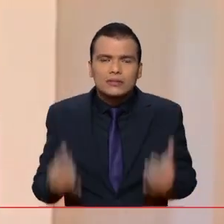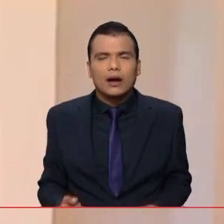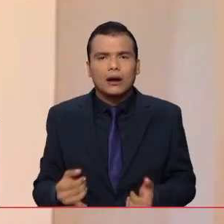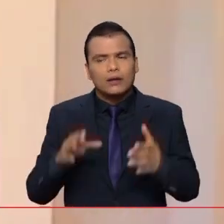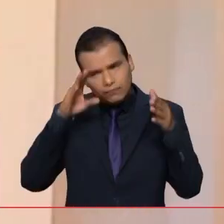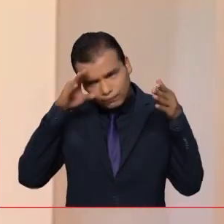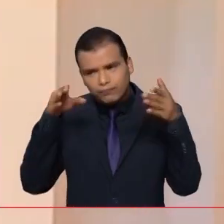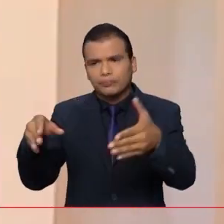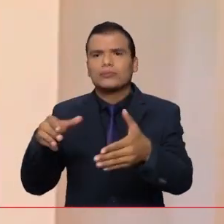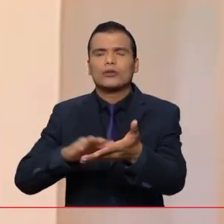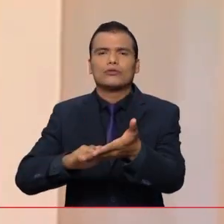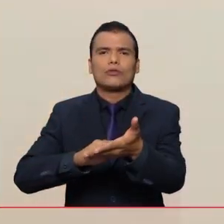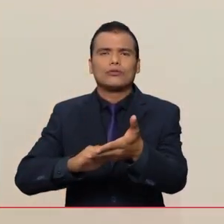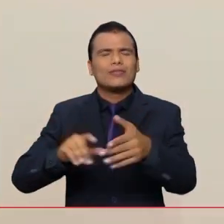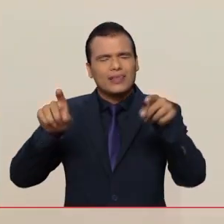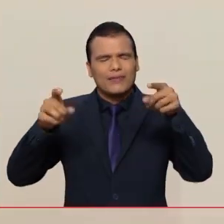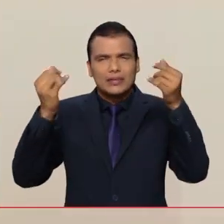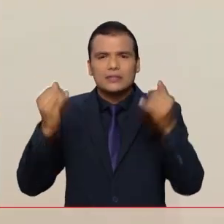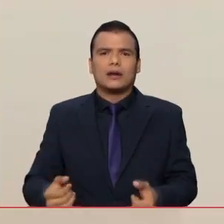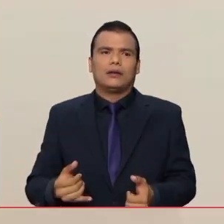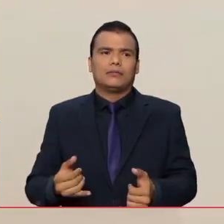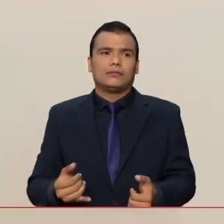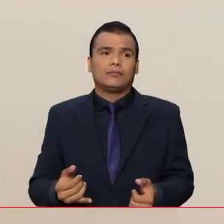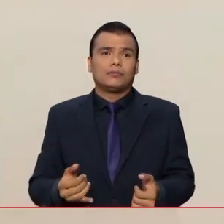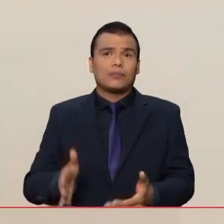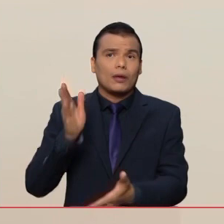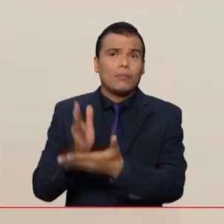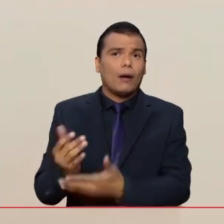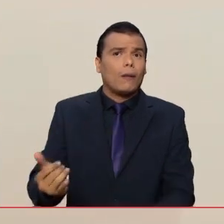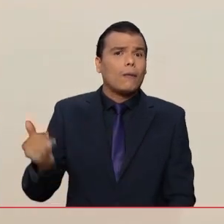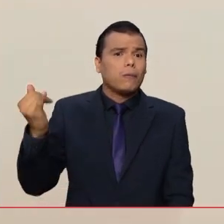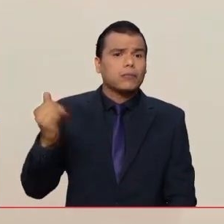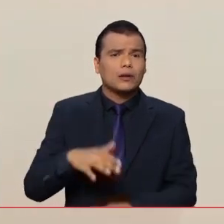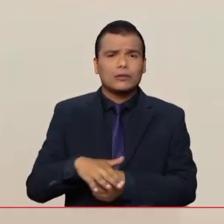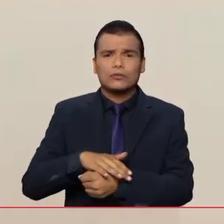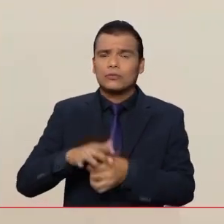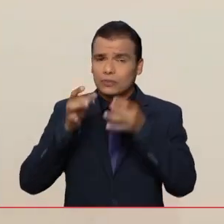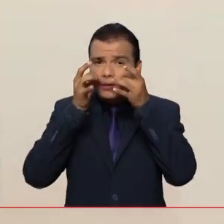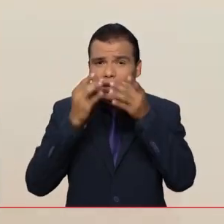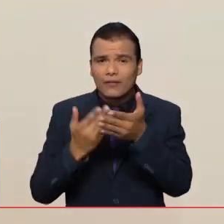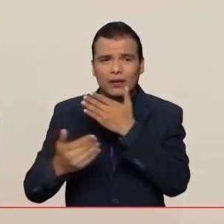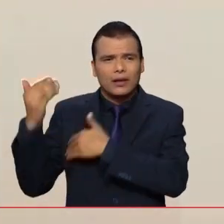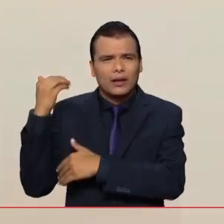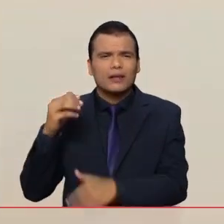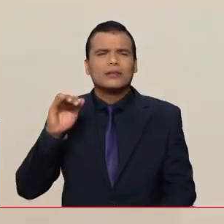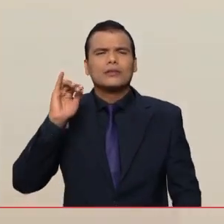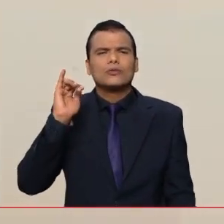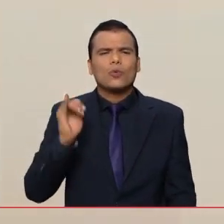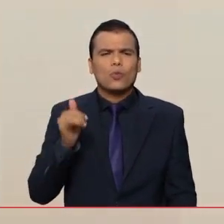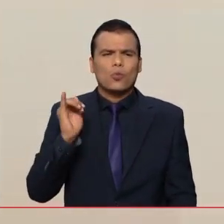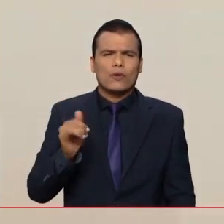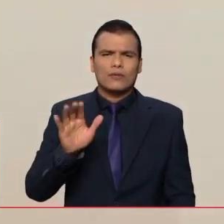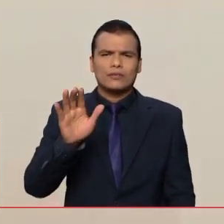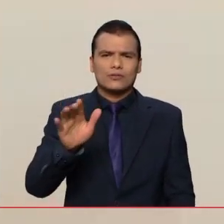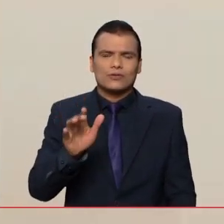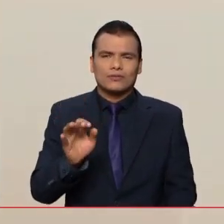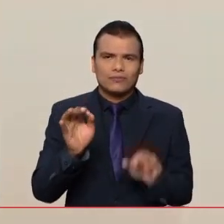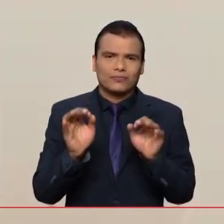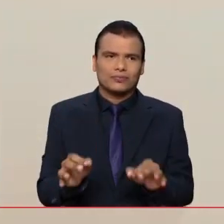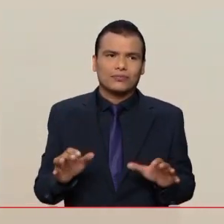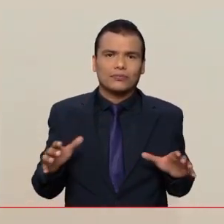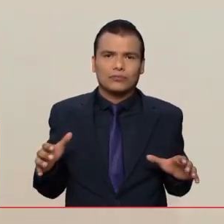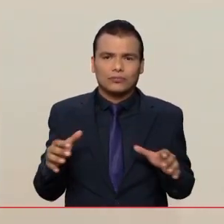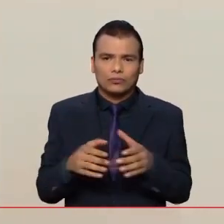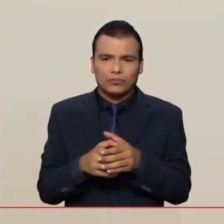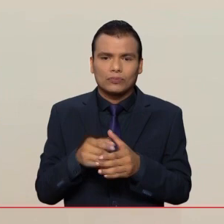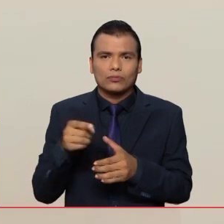inmediata, contundente. Es gravísimo lo que está pasando porque el jueves pasado, durante la audiencia que organizó la